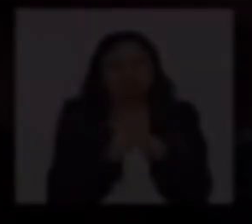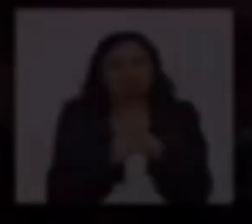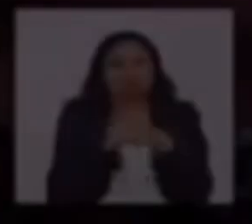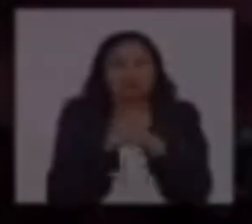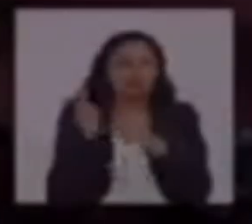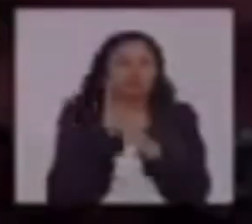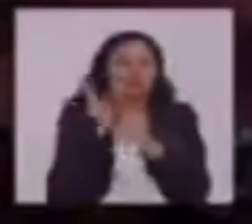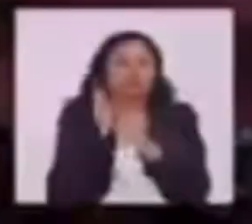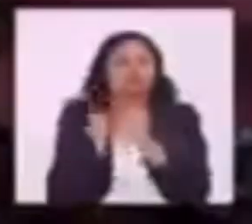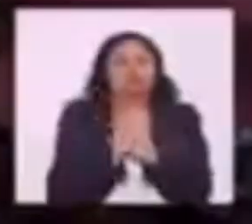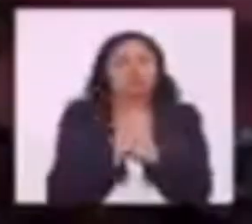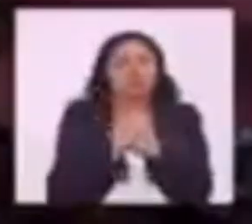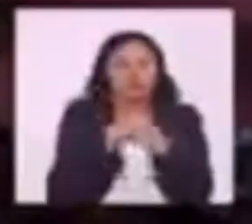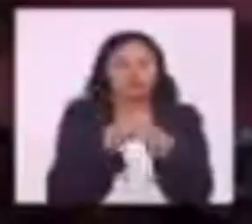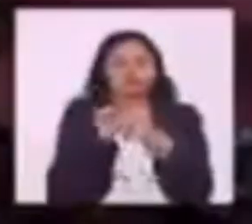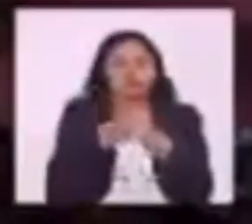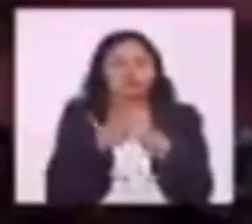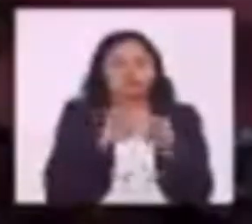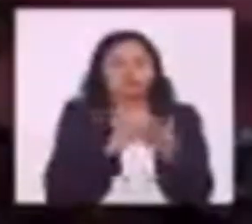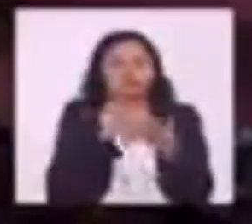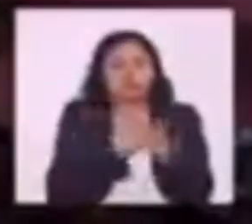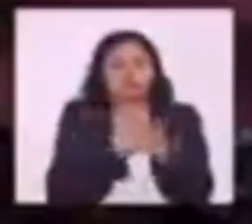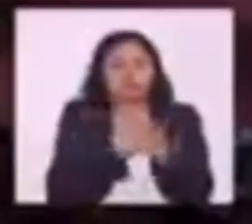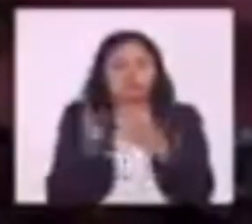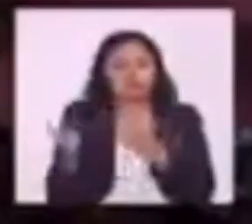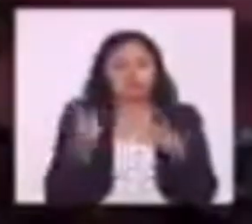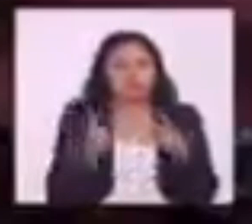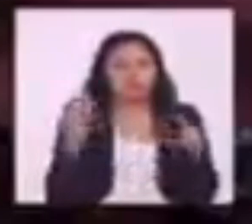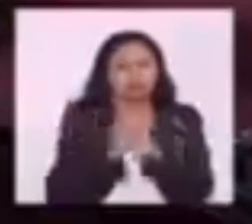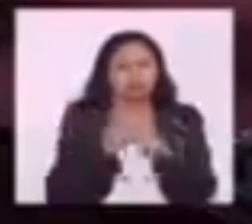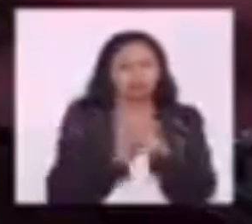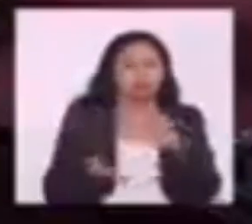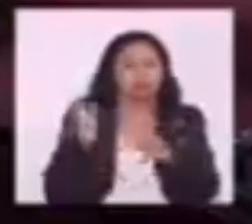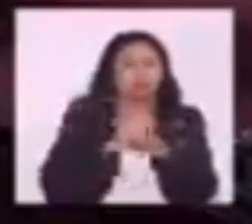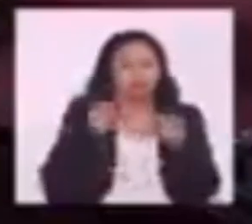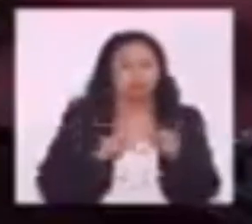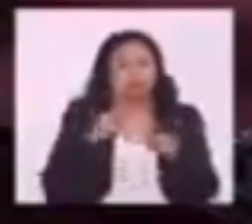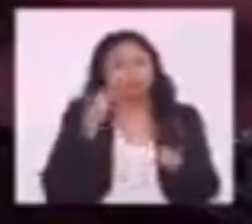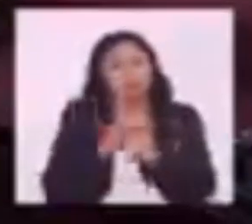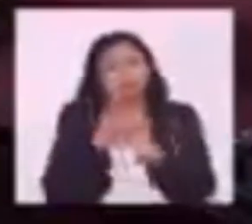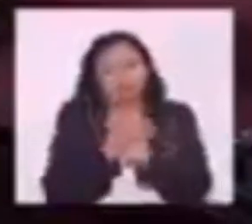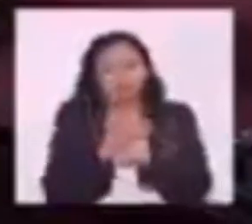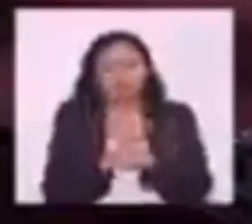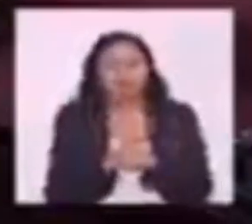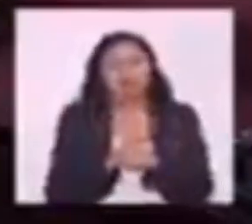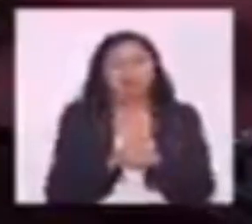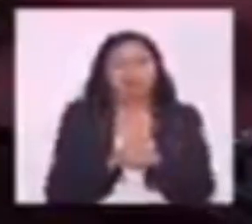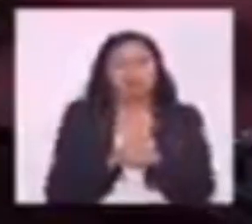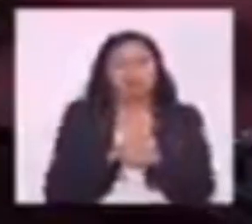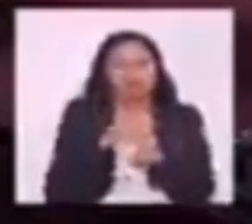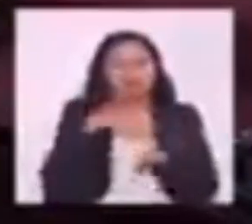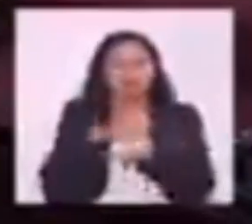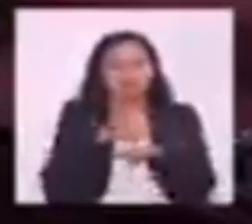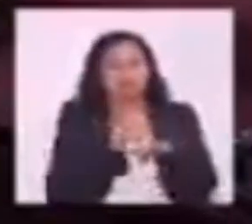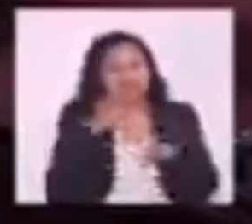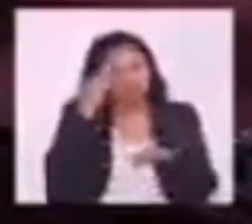Hay violencia y este proyecto viene a afectar los bolsillos de los escuinclecos. Yo le hago un llamado a